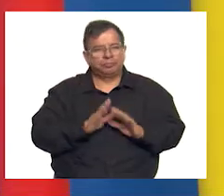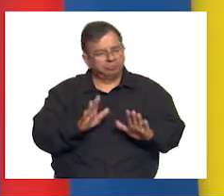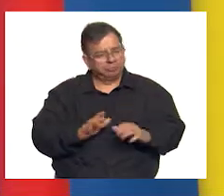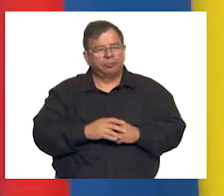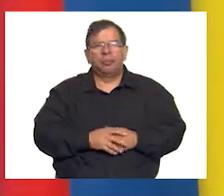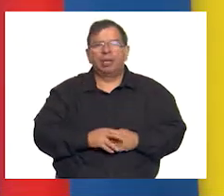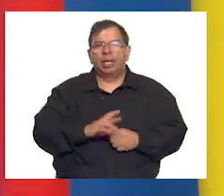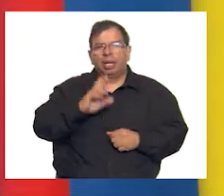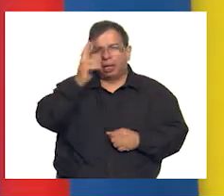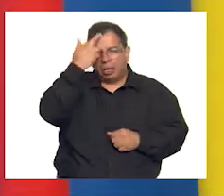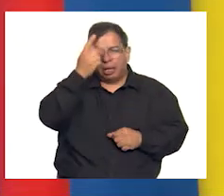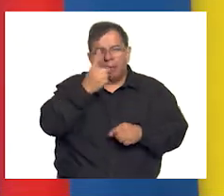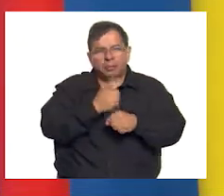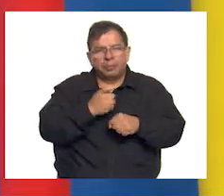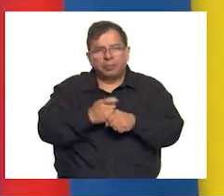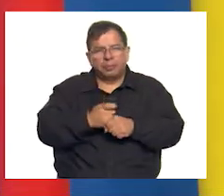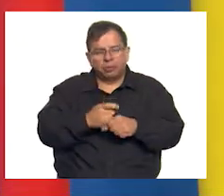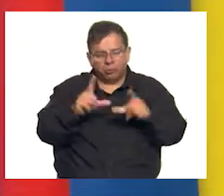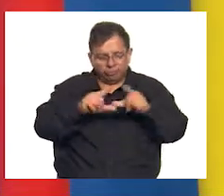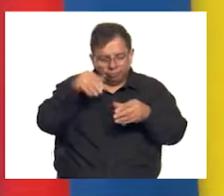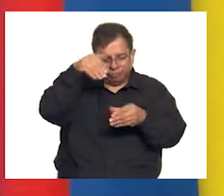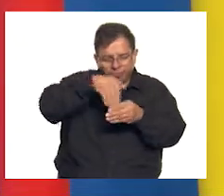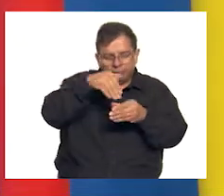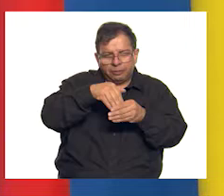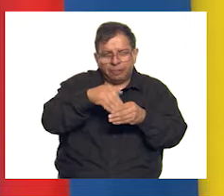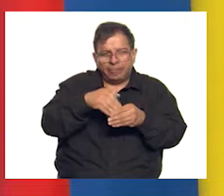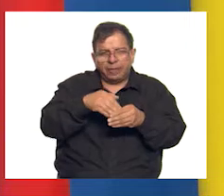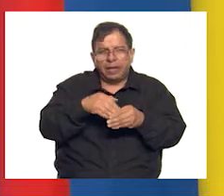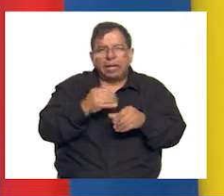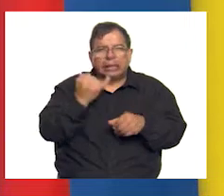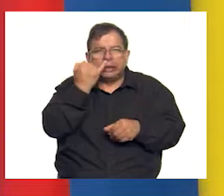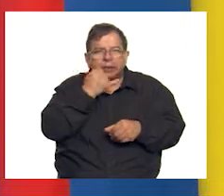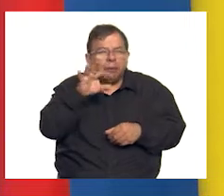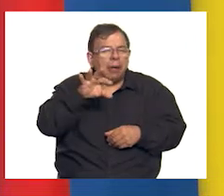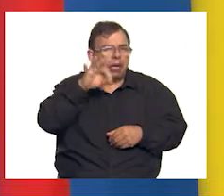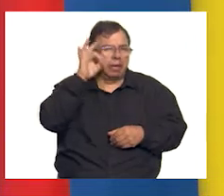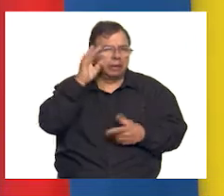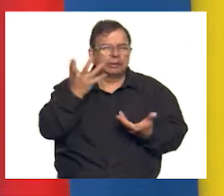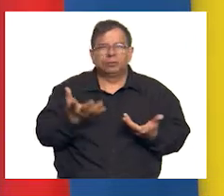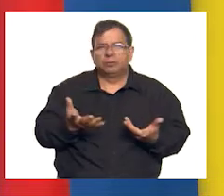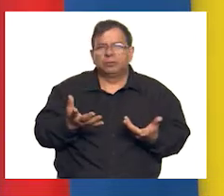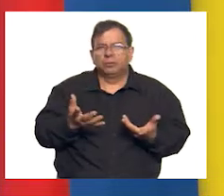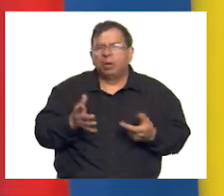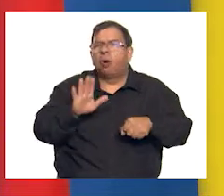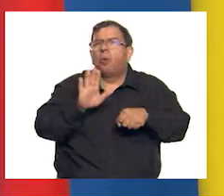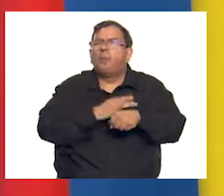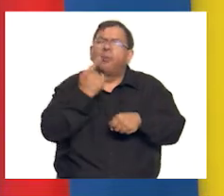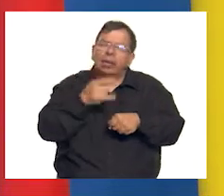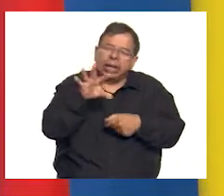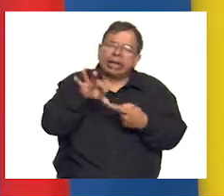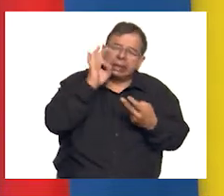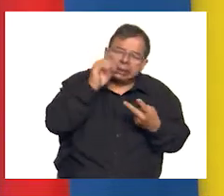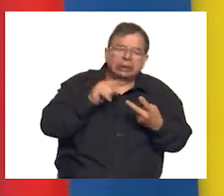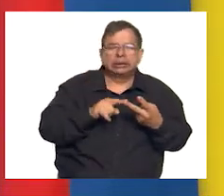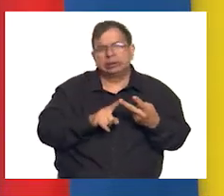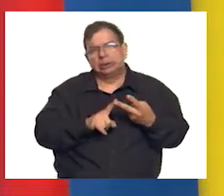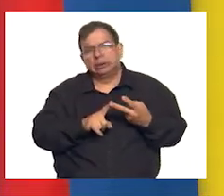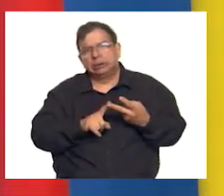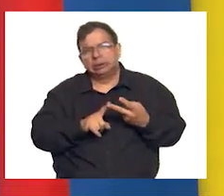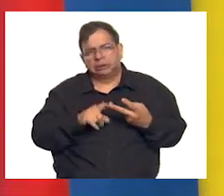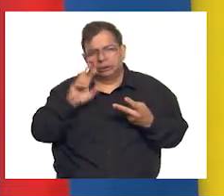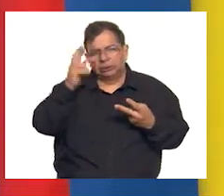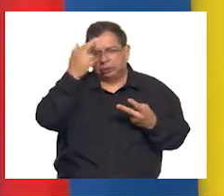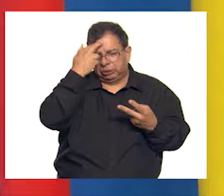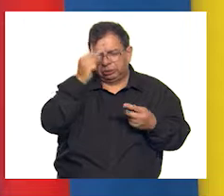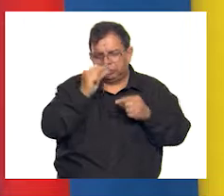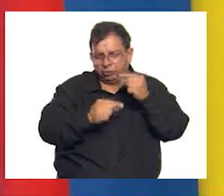recordarán, primero hice una ficha donde incluí la lengua que elegí, algunos datos y por qué la seleccioné. Y les voy a